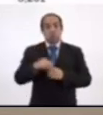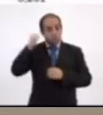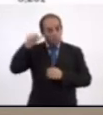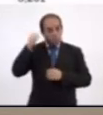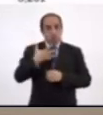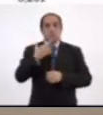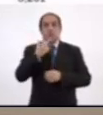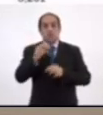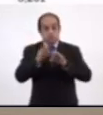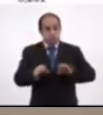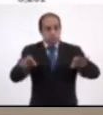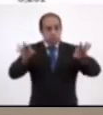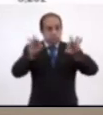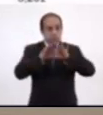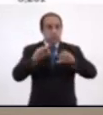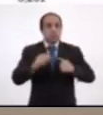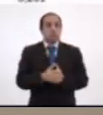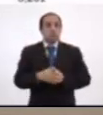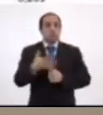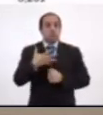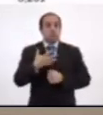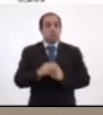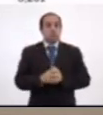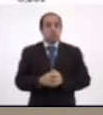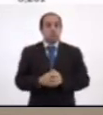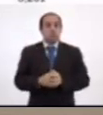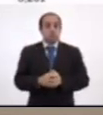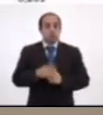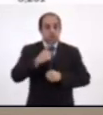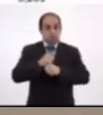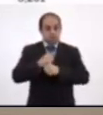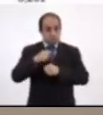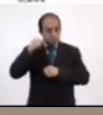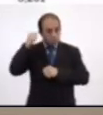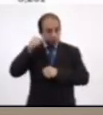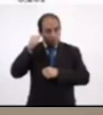bastante importantes, cuando llegamos a tener el 1 de abril